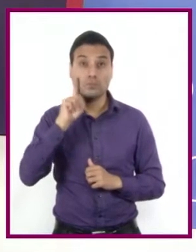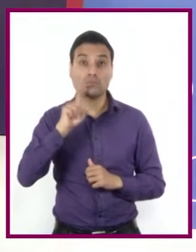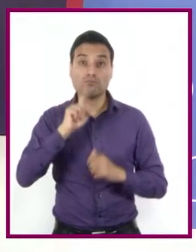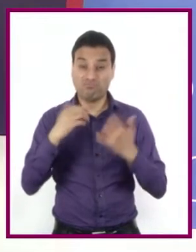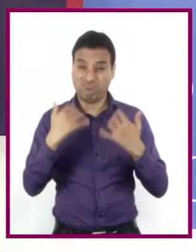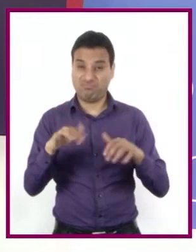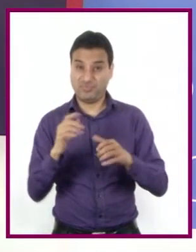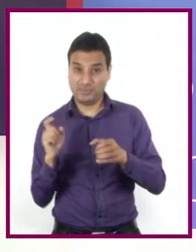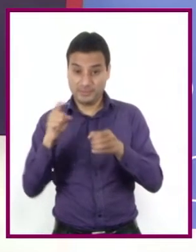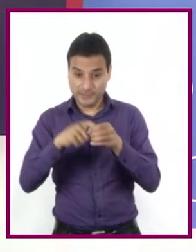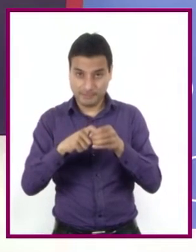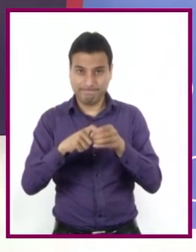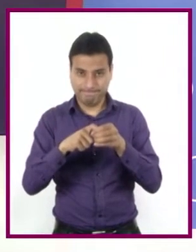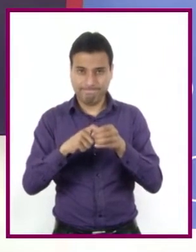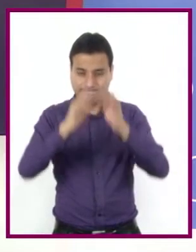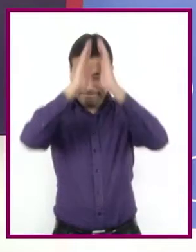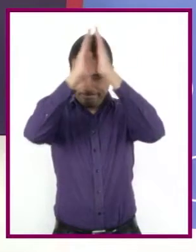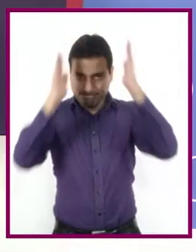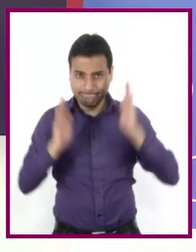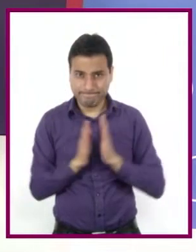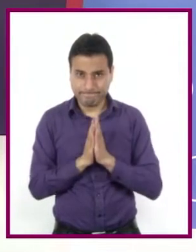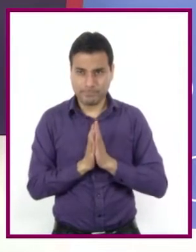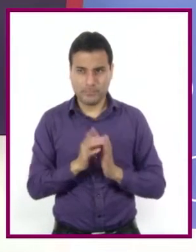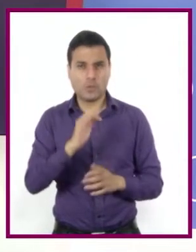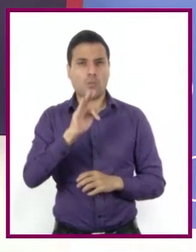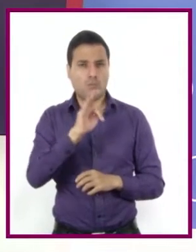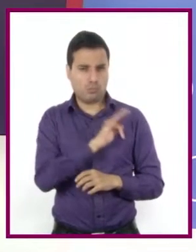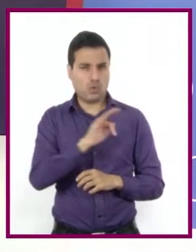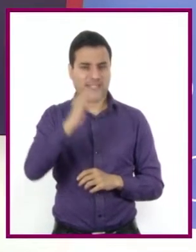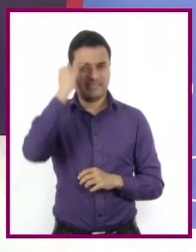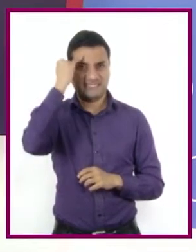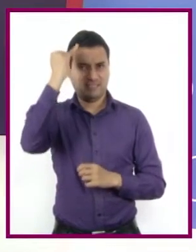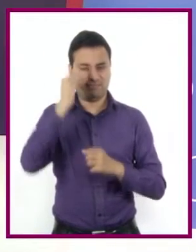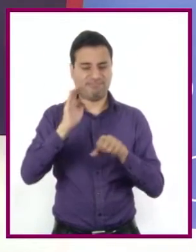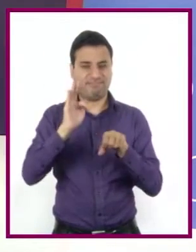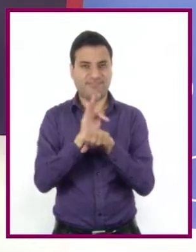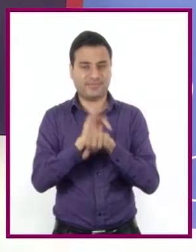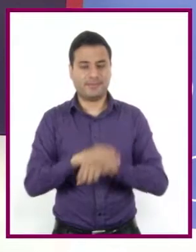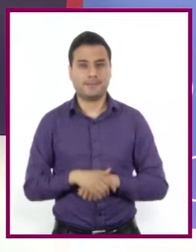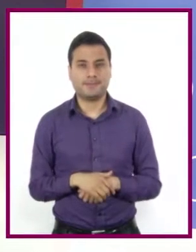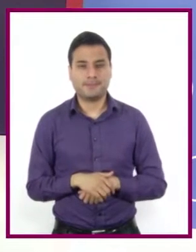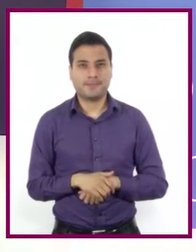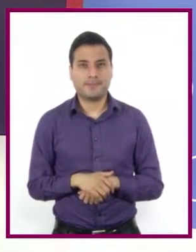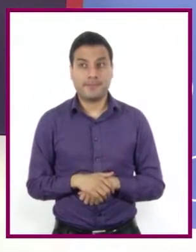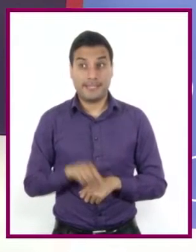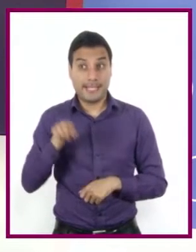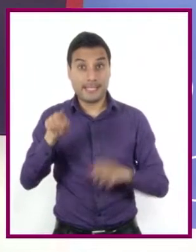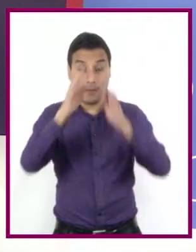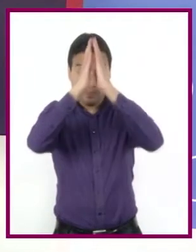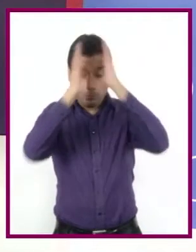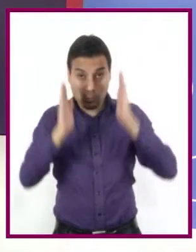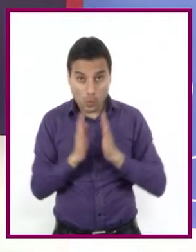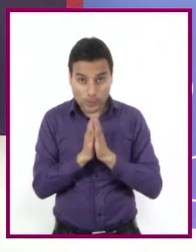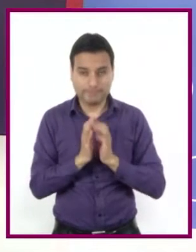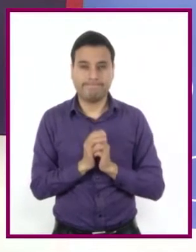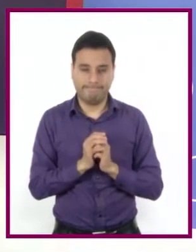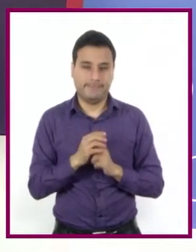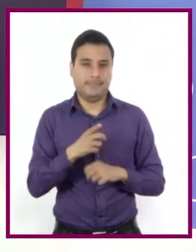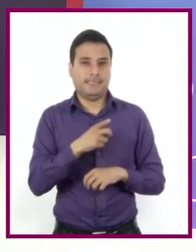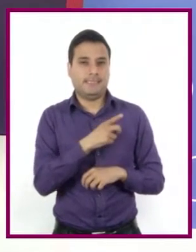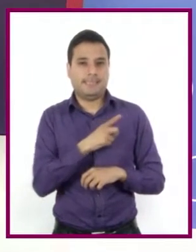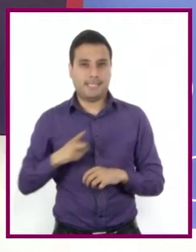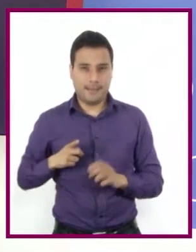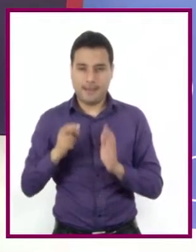votos religiosos una solución a sus ideales y necesidades. Como monja tenía que seguir todas